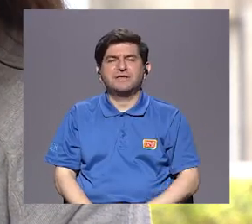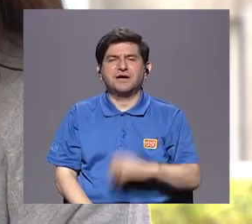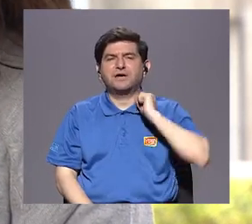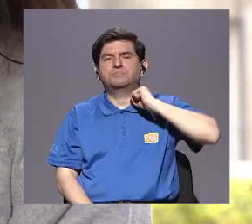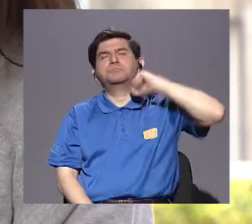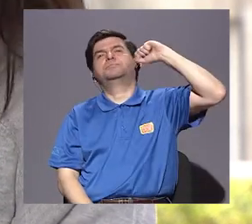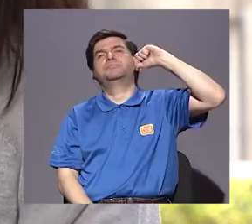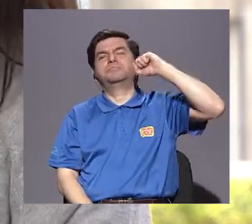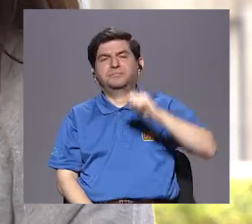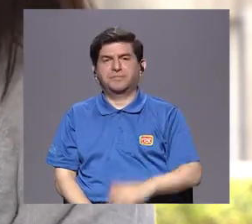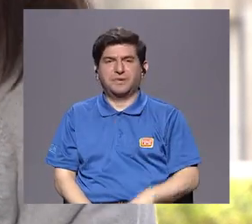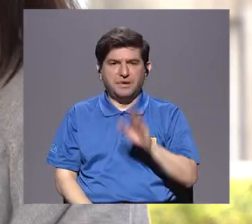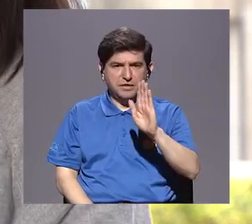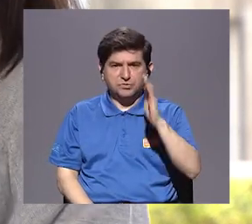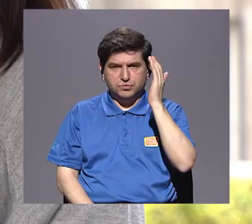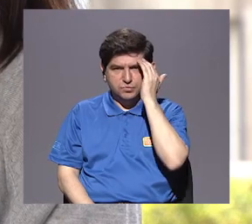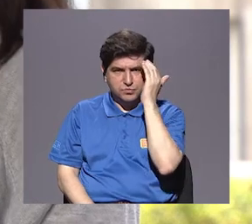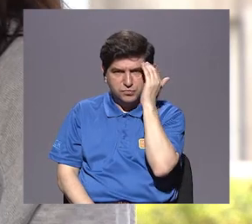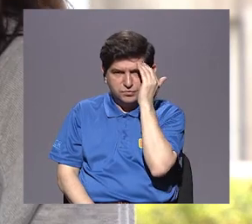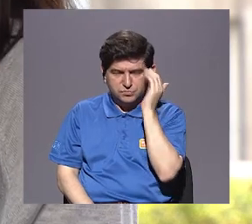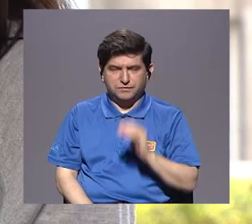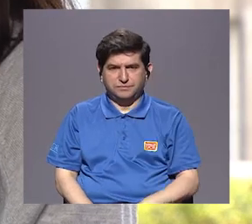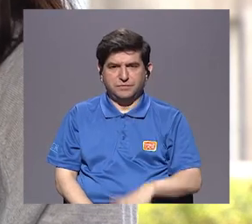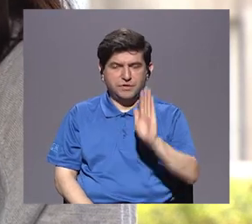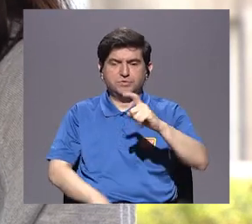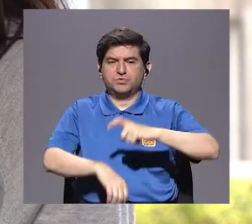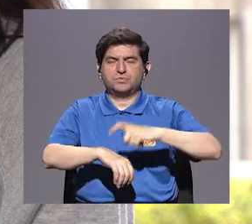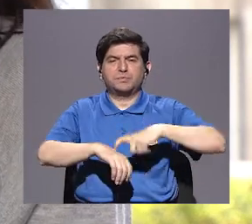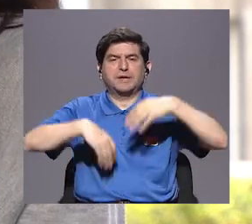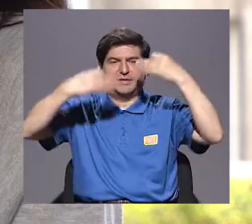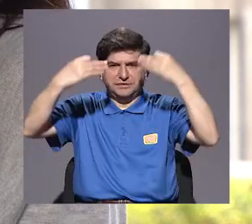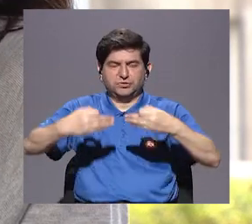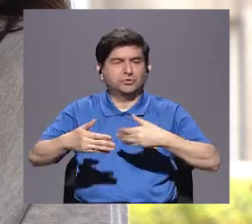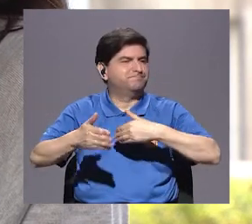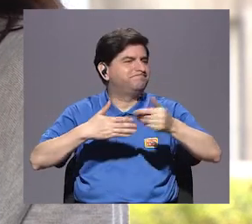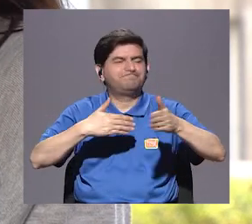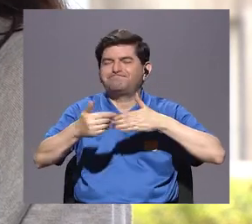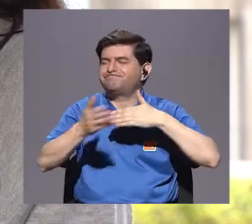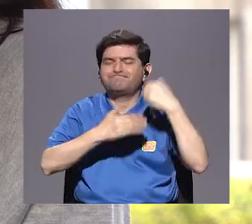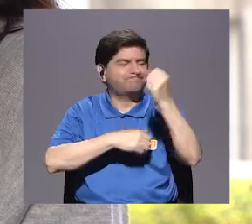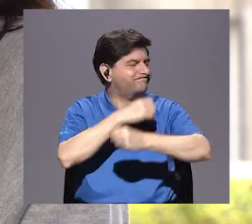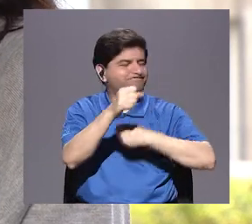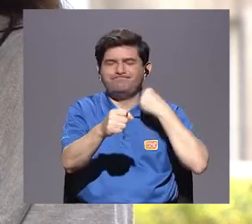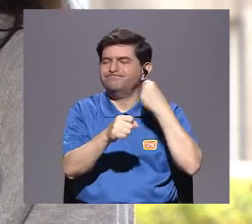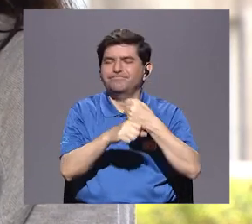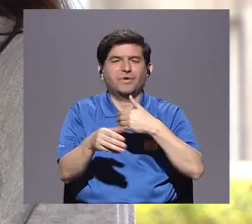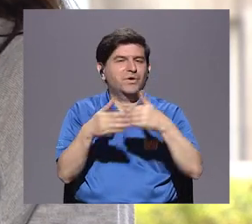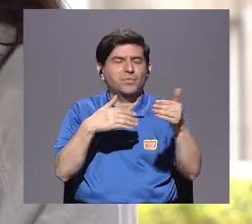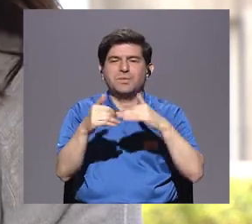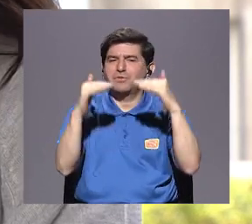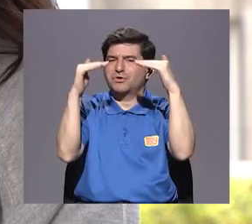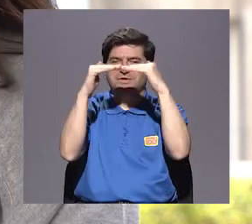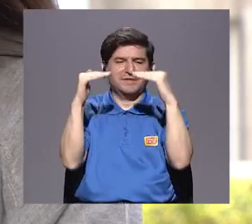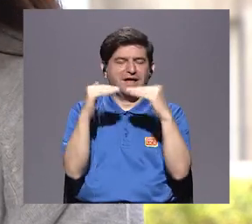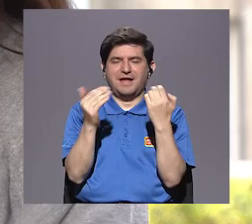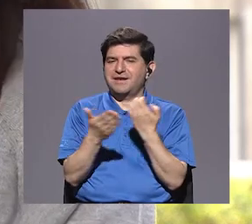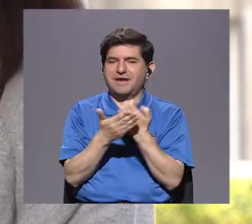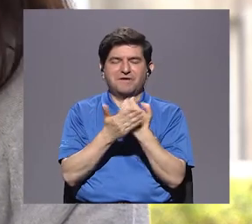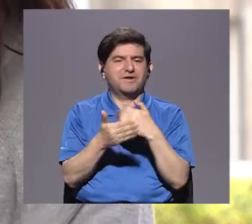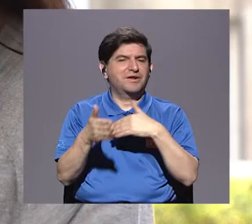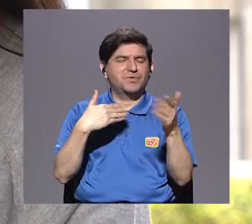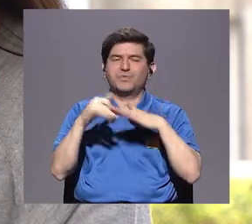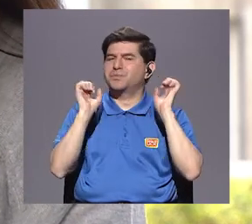suicida en su conciencia, en su toma de decisiones. No importa su edad, su nivel económico,